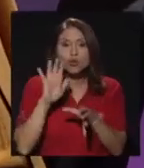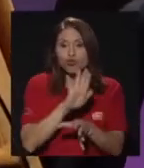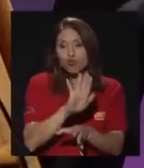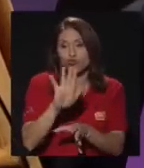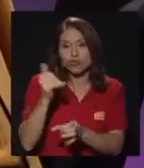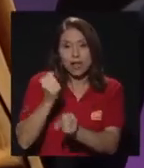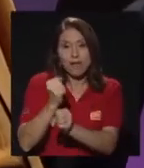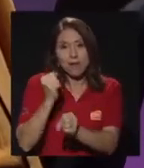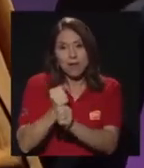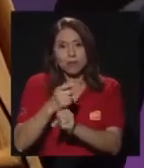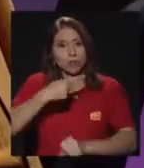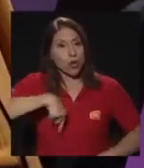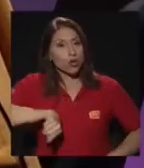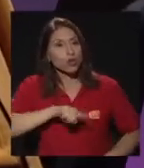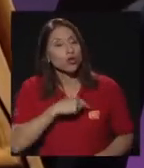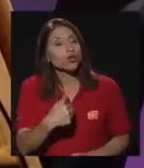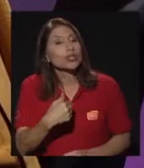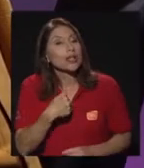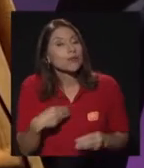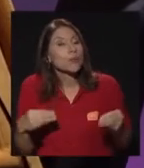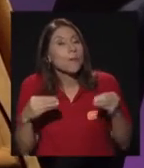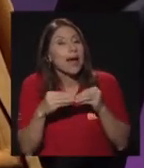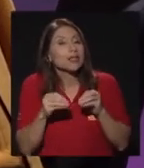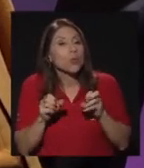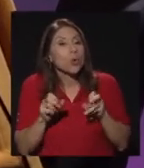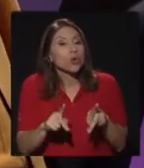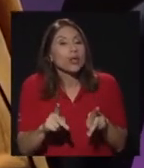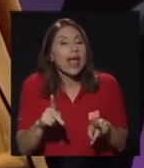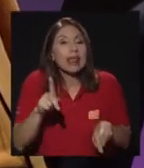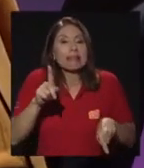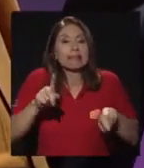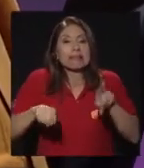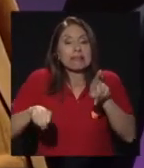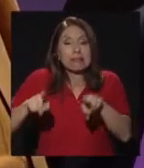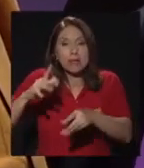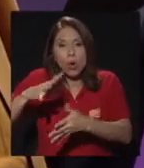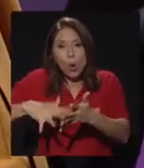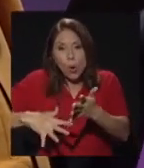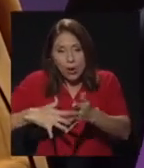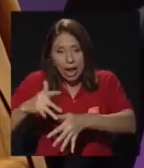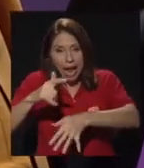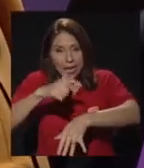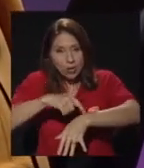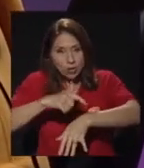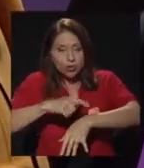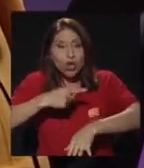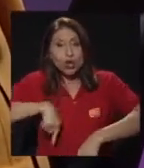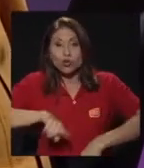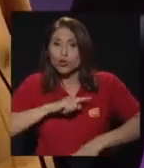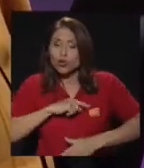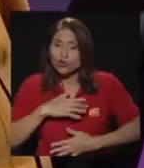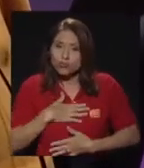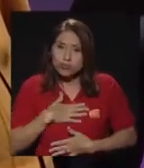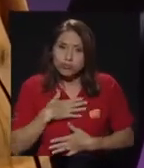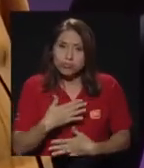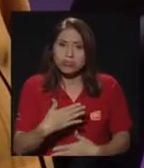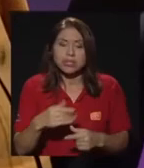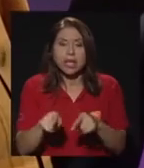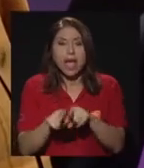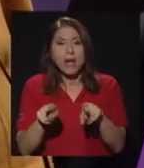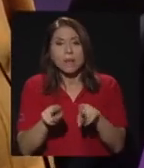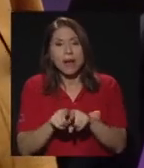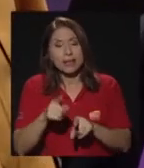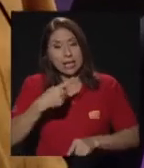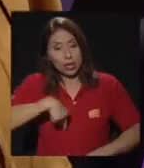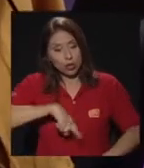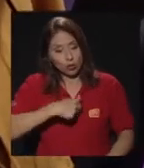más oportunidad de ciertos horarios, entonces ahí es donde nosotros nos disponemos. Uh-huh. Y aparte de eso,